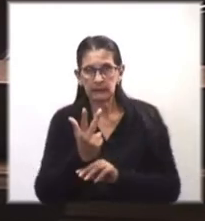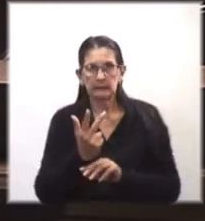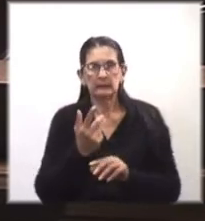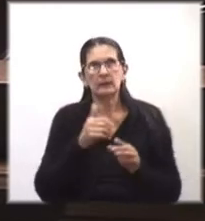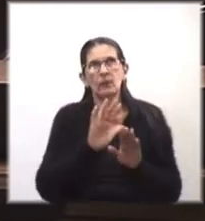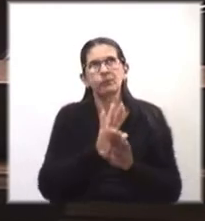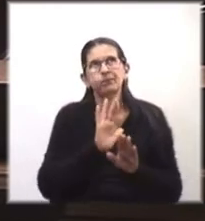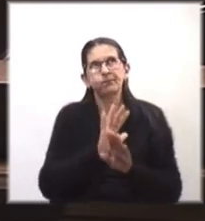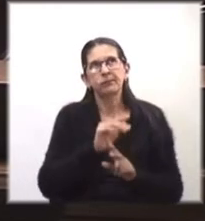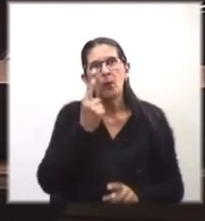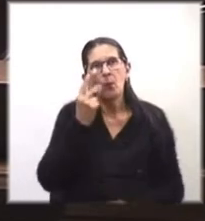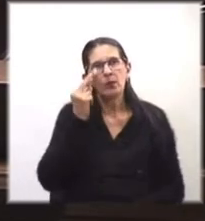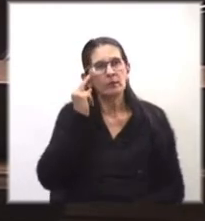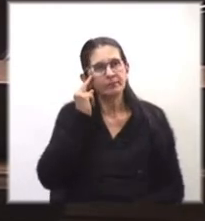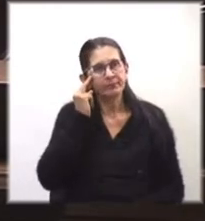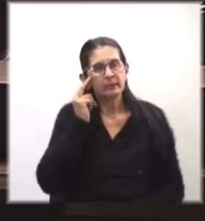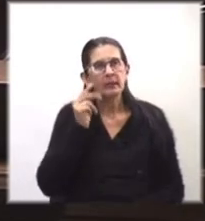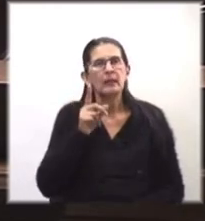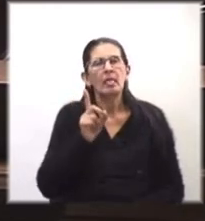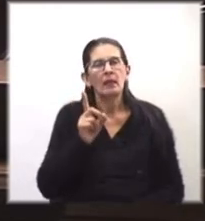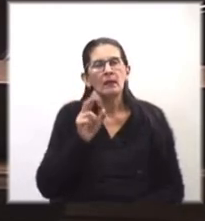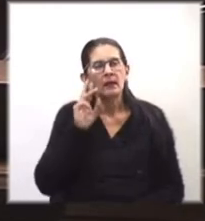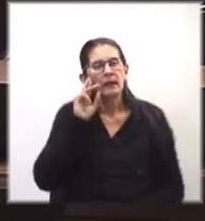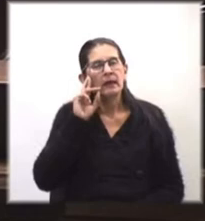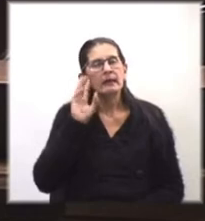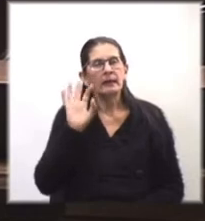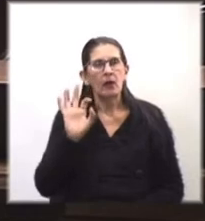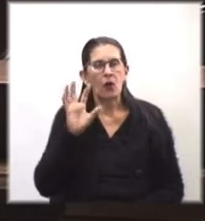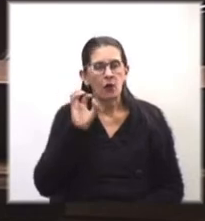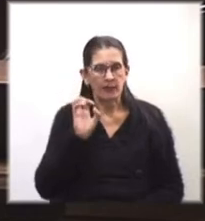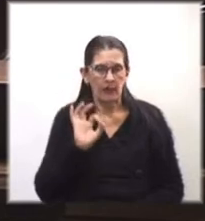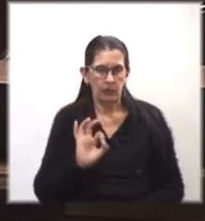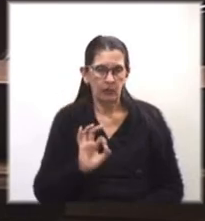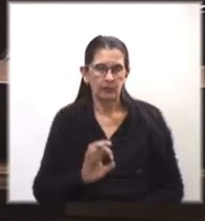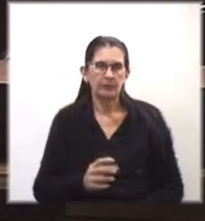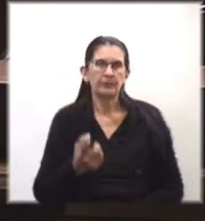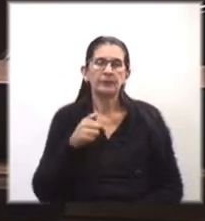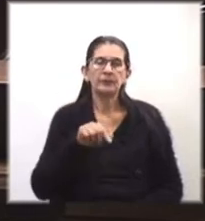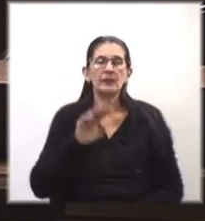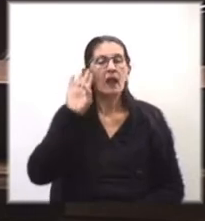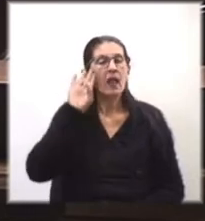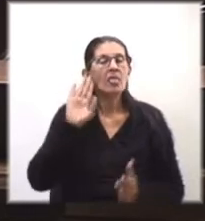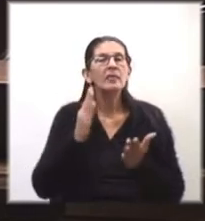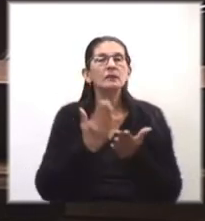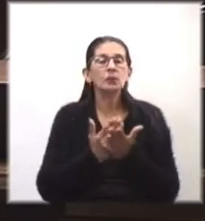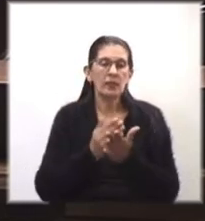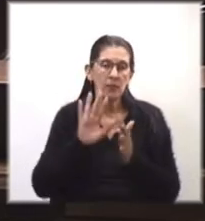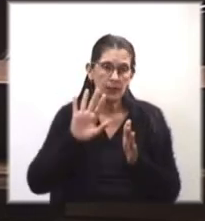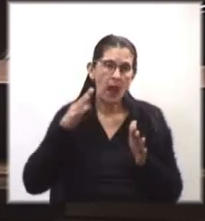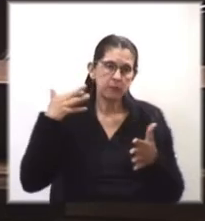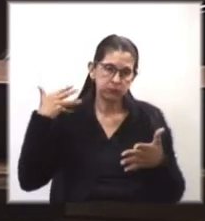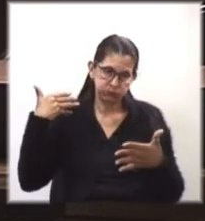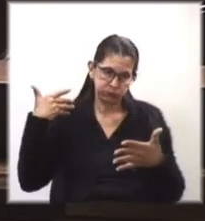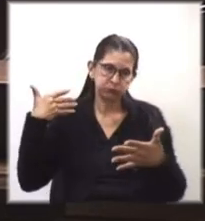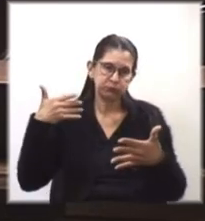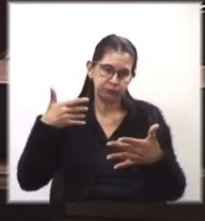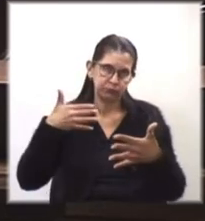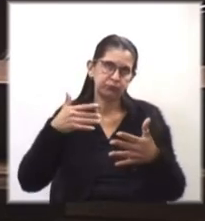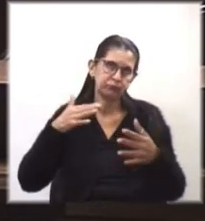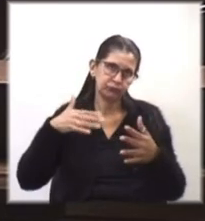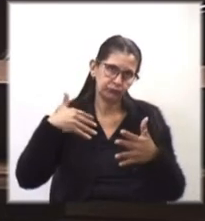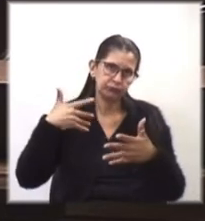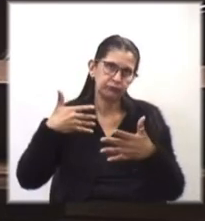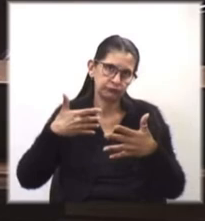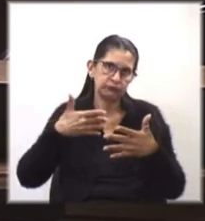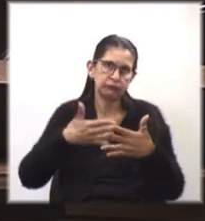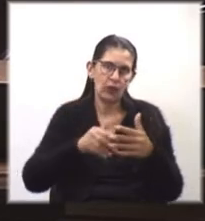creo que bien merece ser recordado y ser resaltado. La dictadura venía de algunos revolcones,